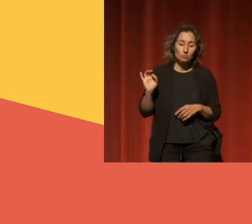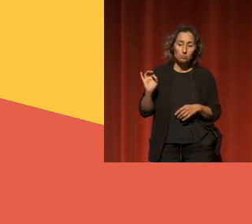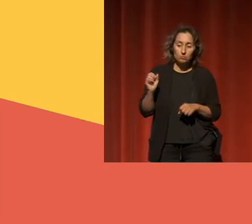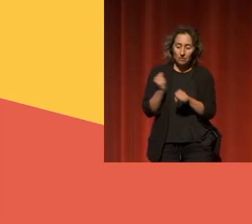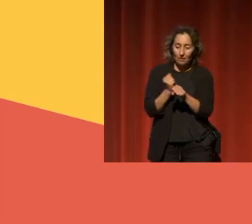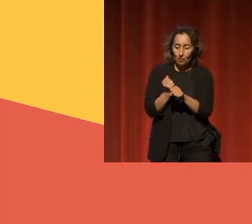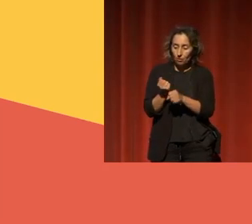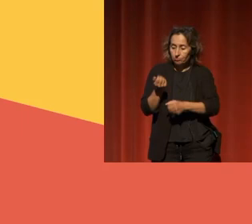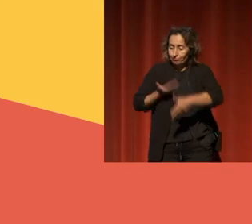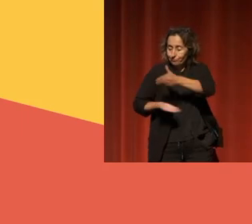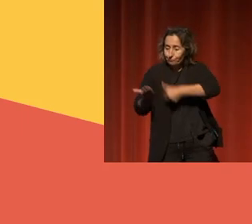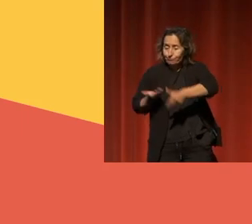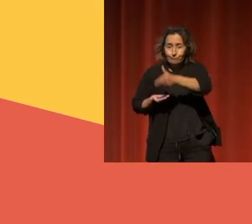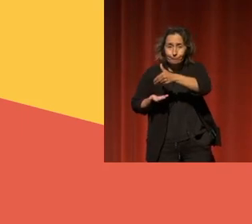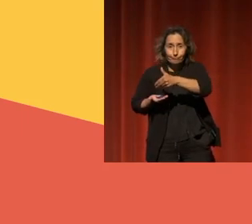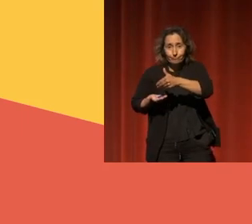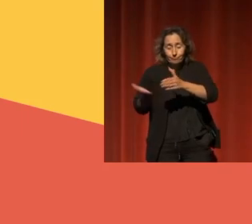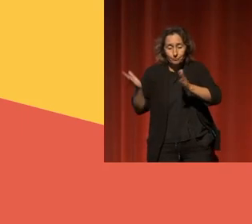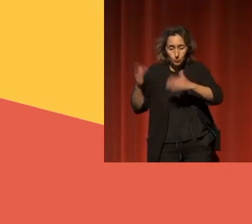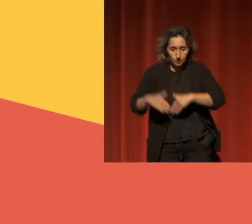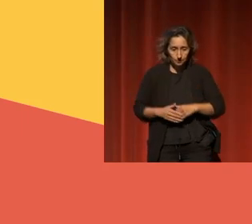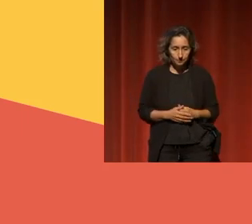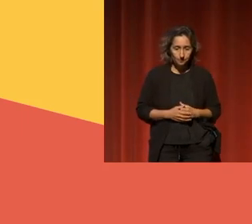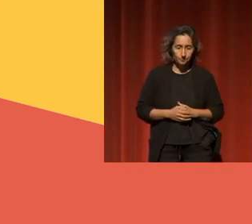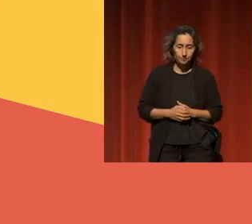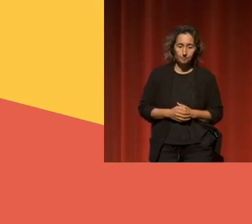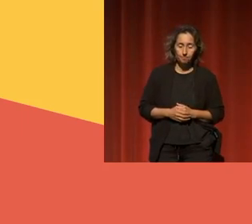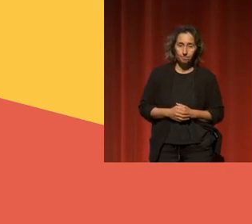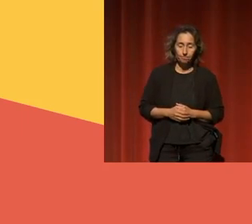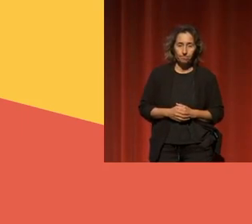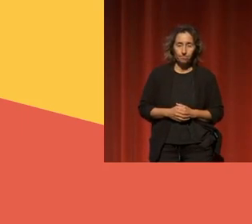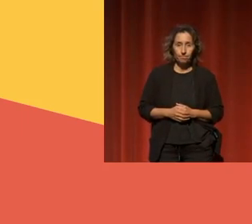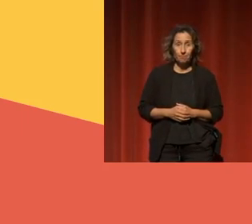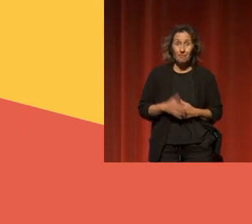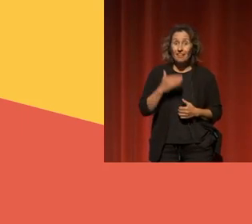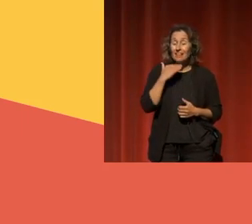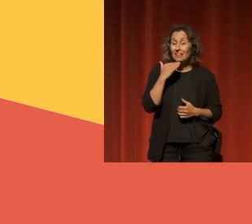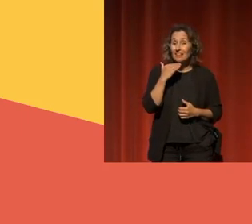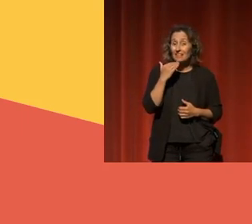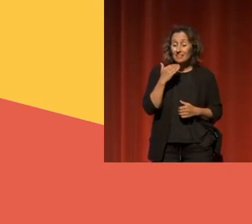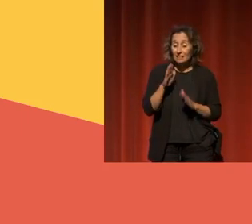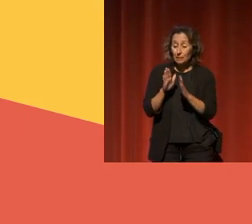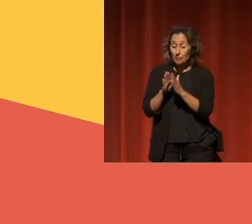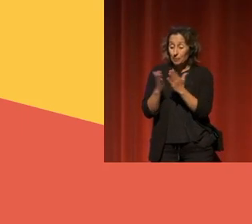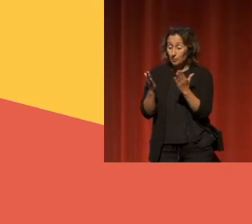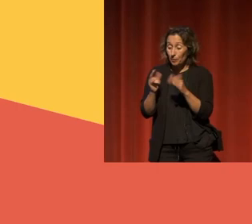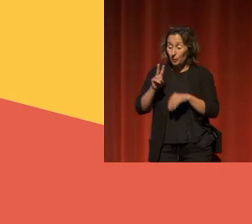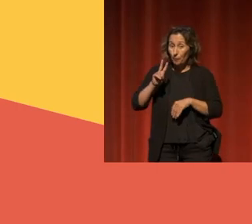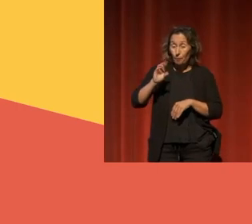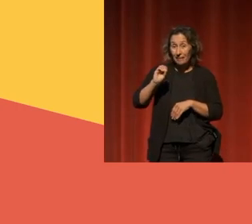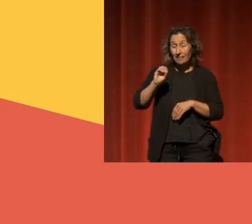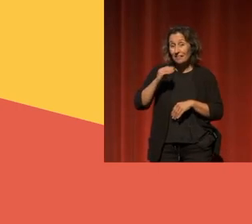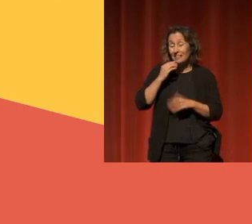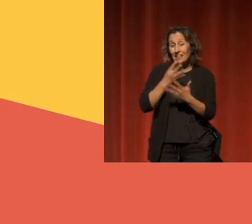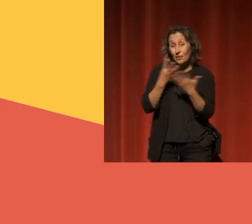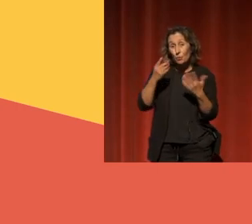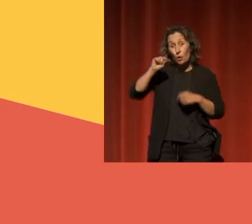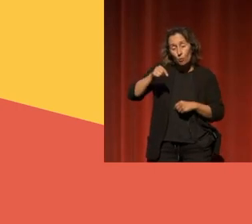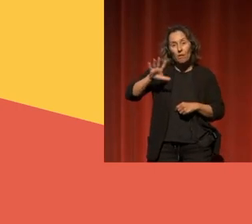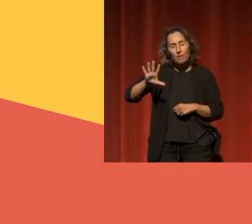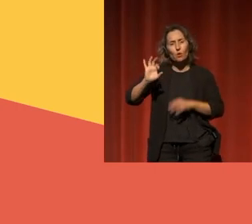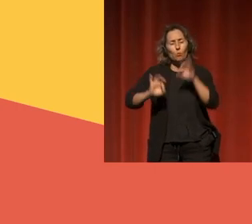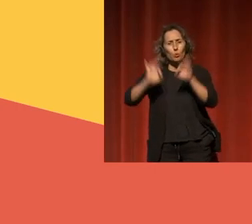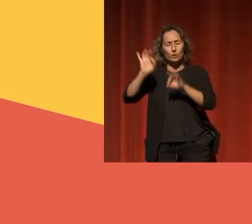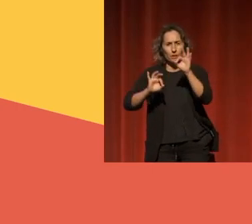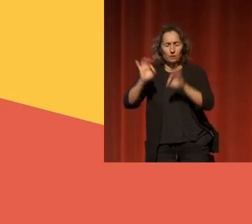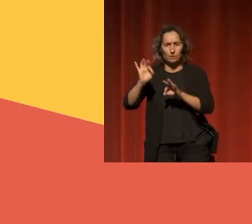en colaboración etcétera vemos que en un casi en un 20% de las bibliotecas un 19,5 por